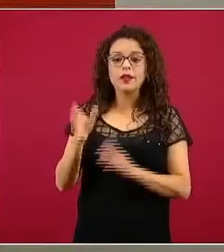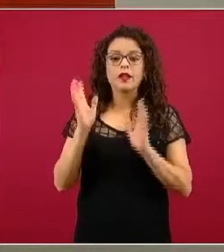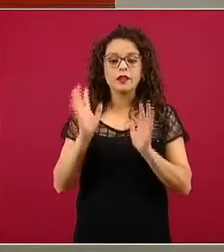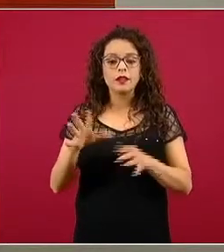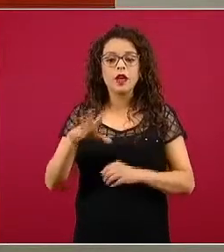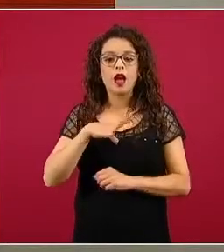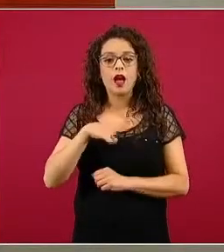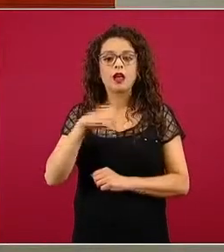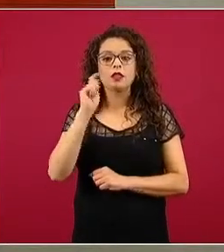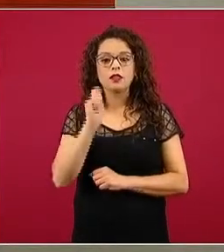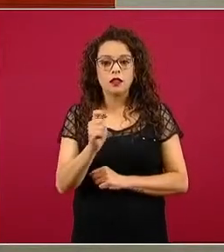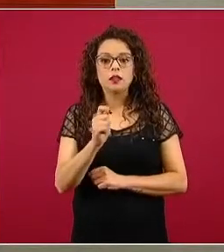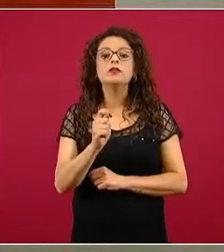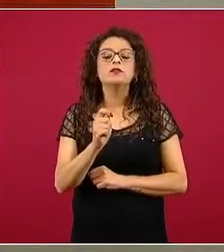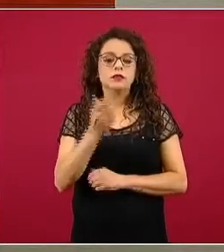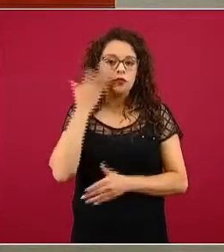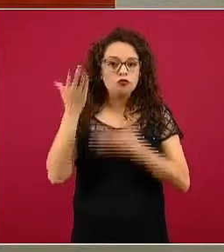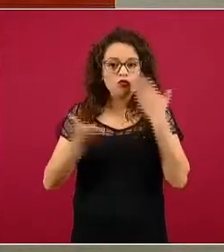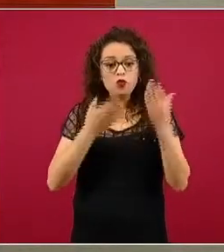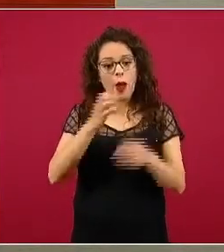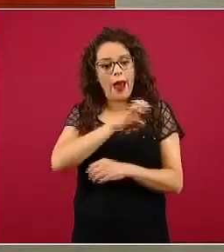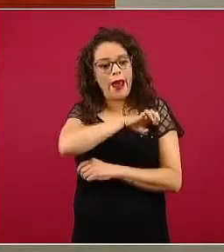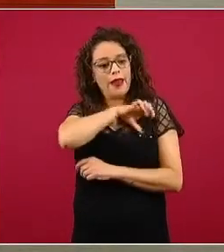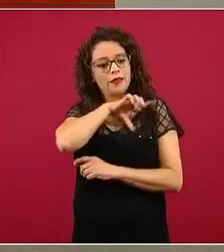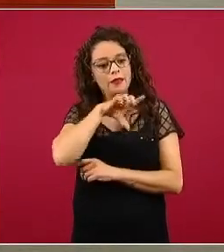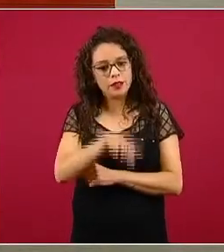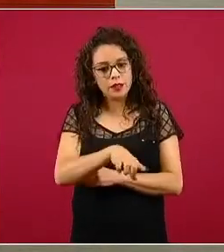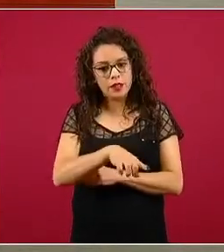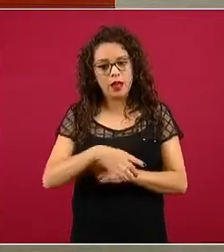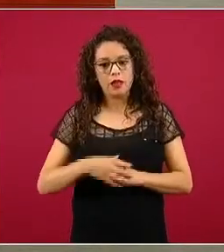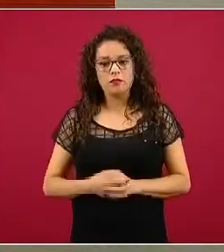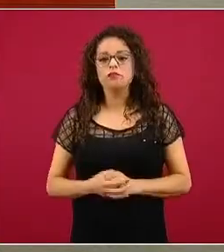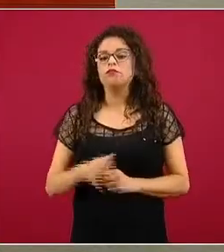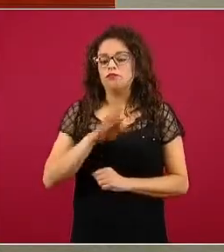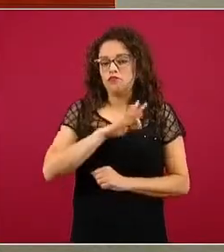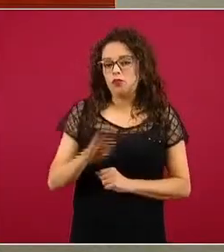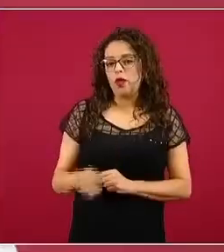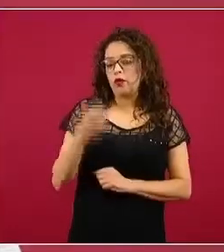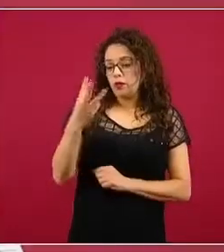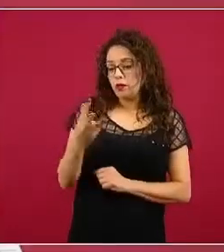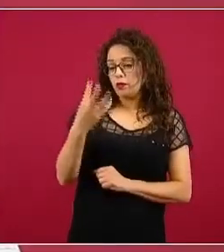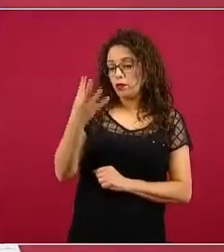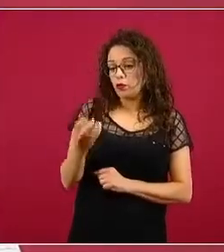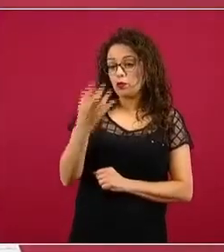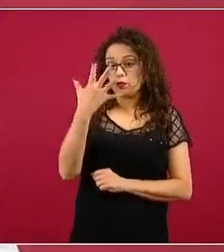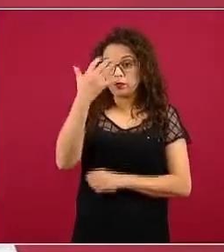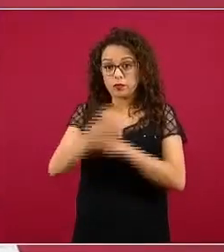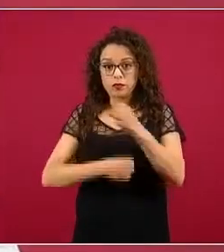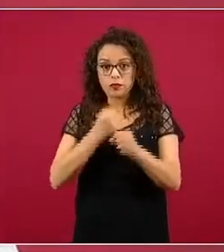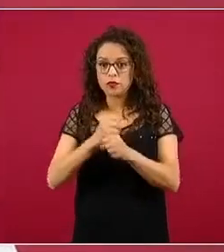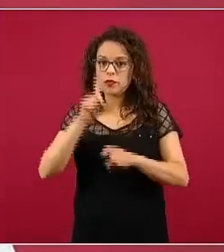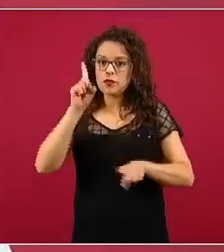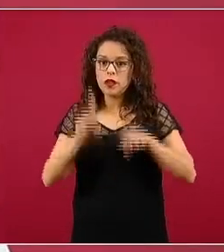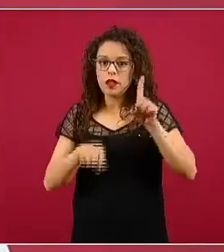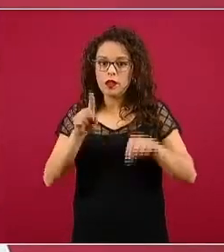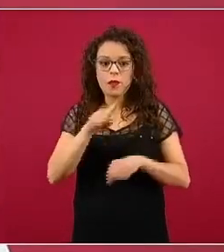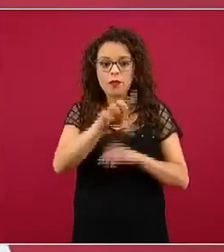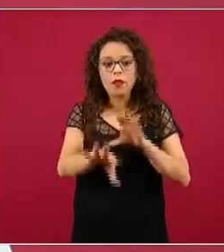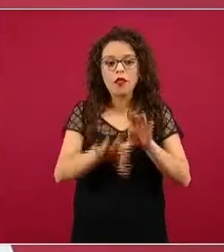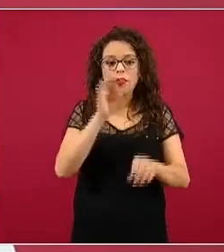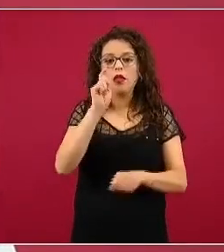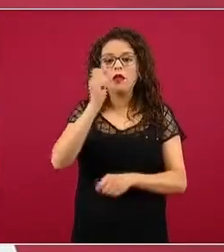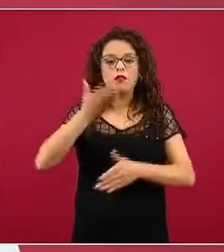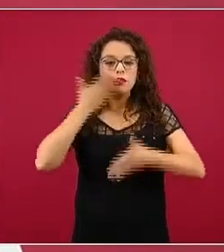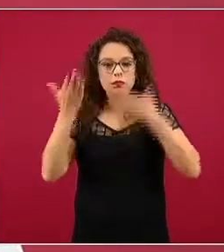una especialización, y que por lo tanto en 3, 4 y 5 años, dependiendo de la especialidad que cada uno haya